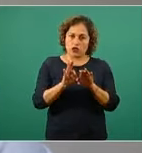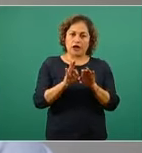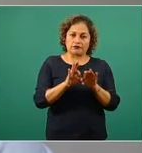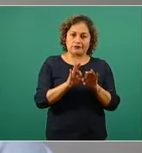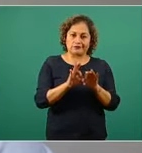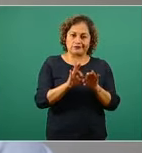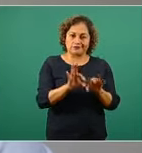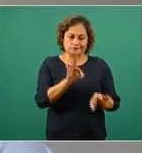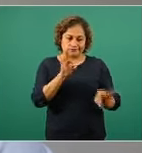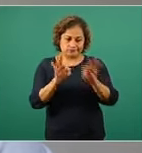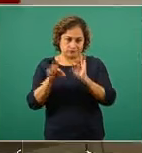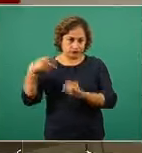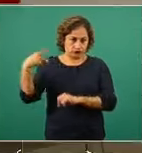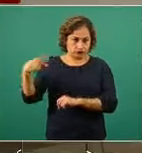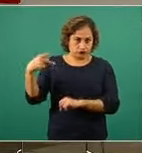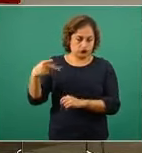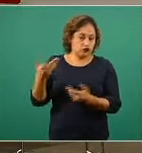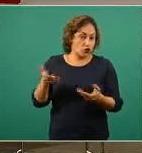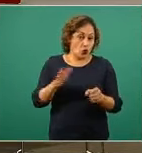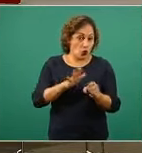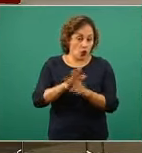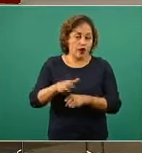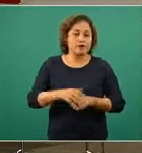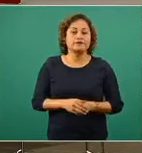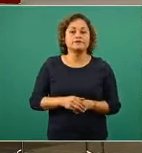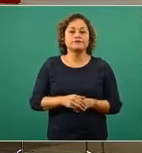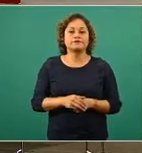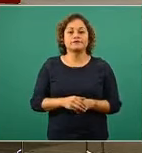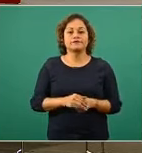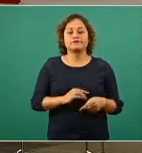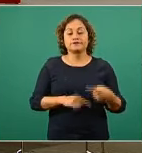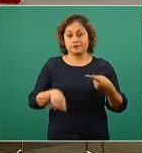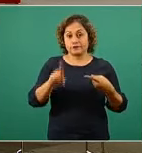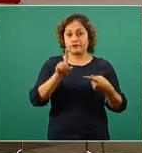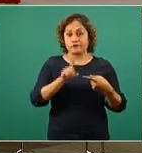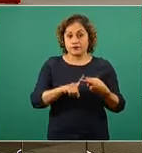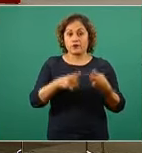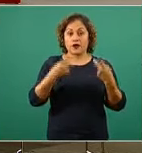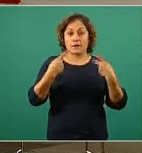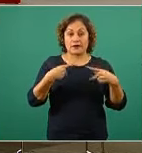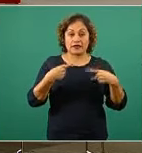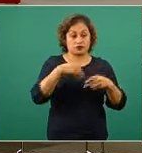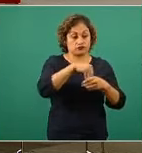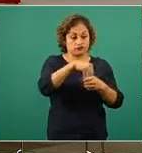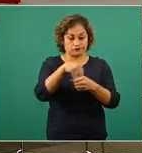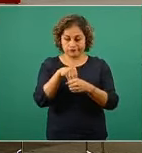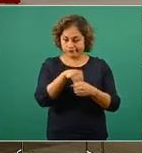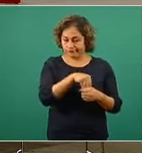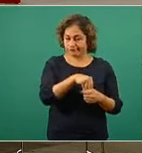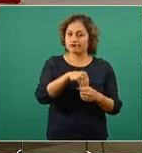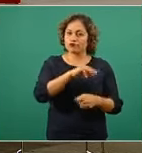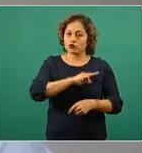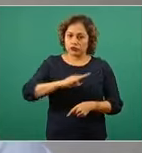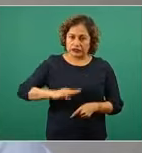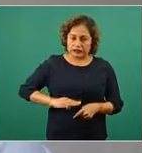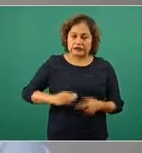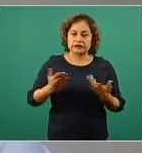selección. El primero de ellos, obviamente, era la densidad poblacional, es decir, municipios que por